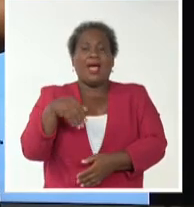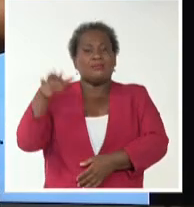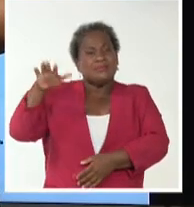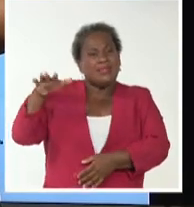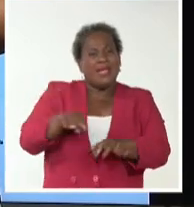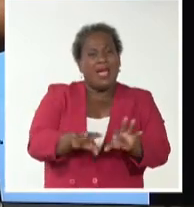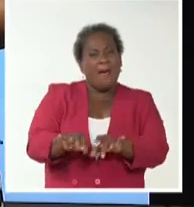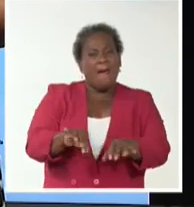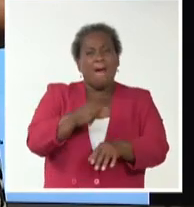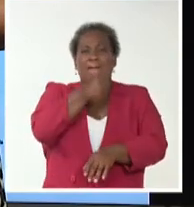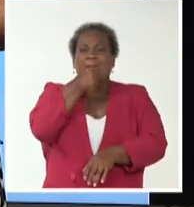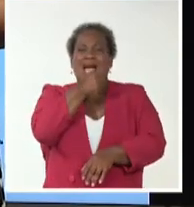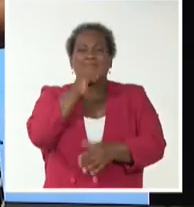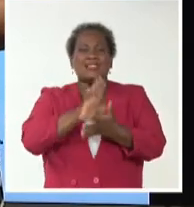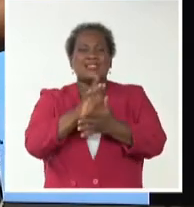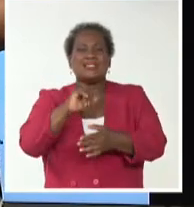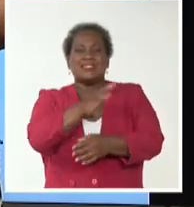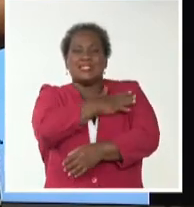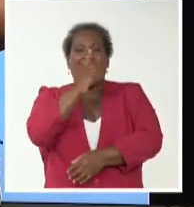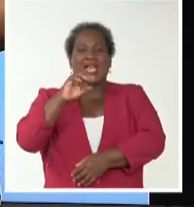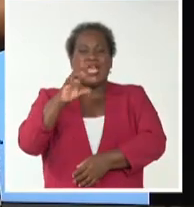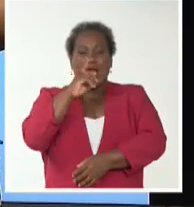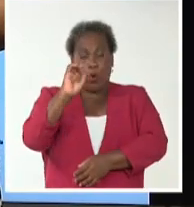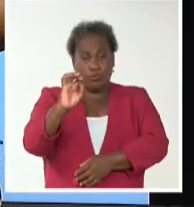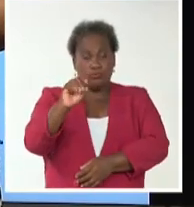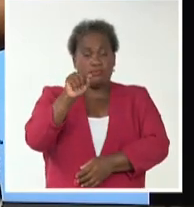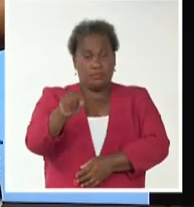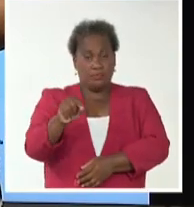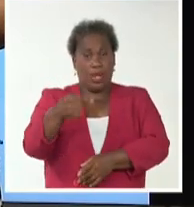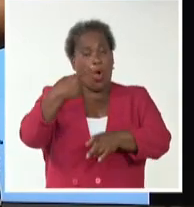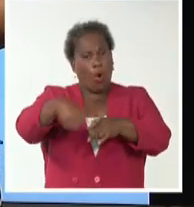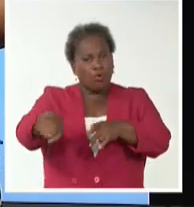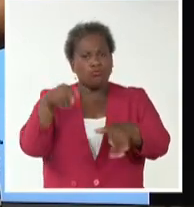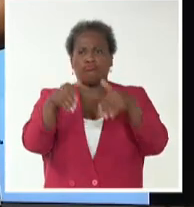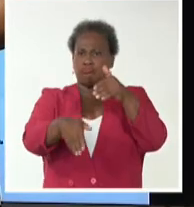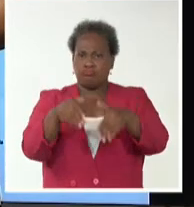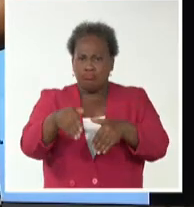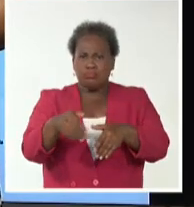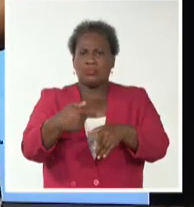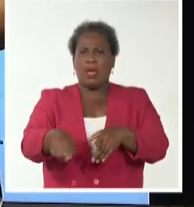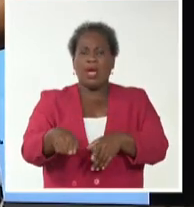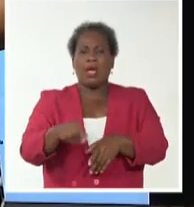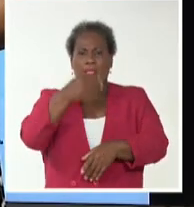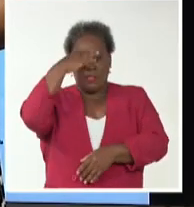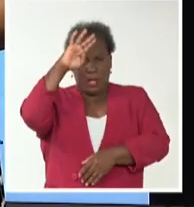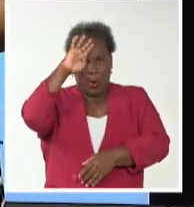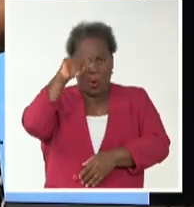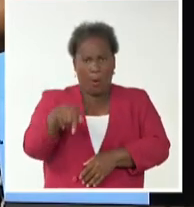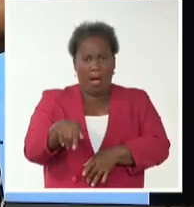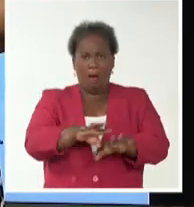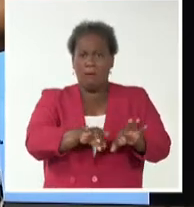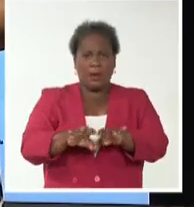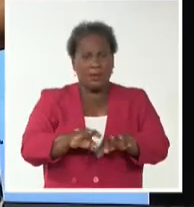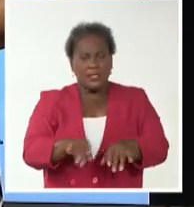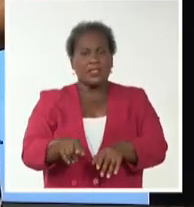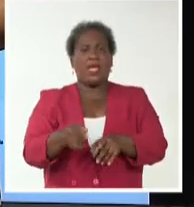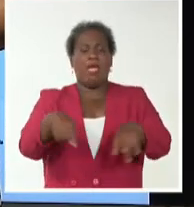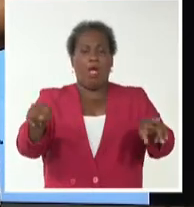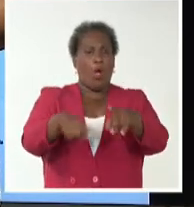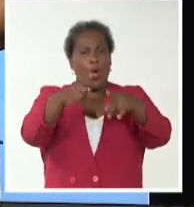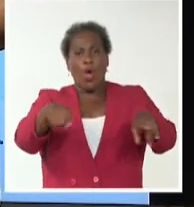85 años. Otros artistas de la Mayor de las Antillas estarán presentes, como el pianista José María Vitier, la camerata Romeu,